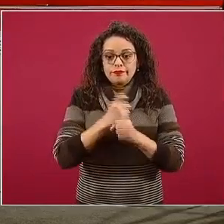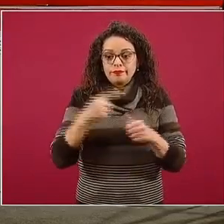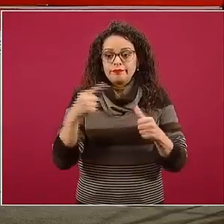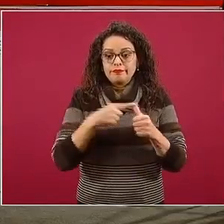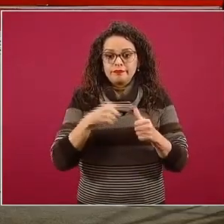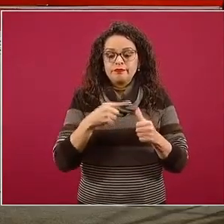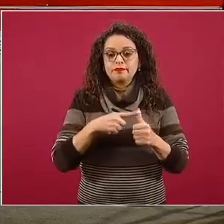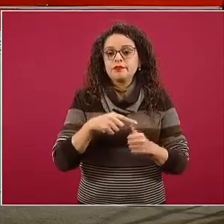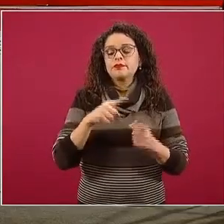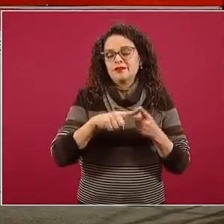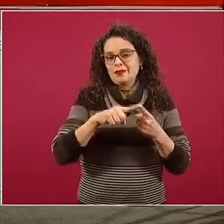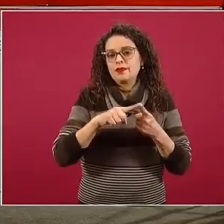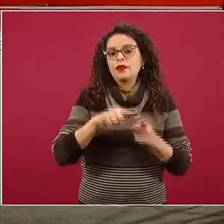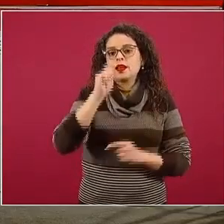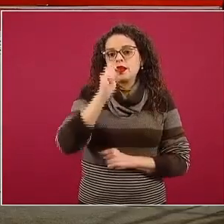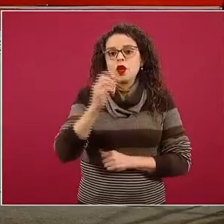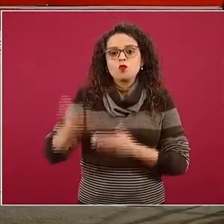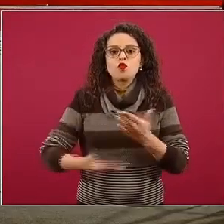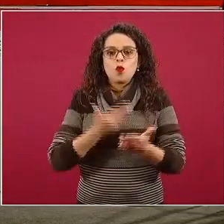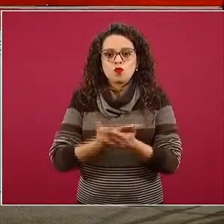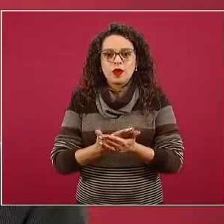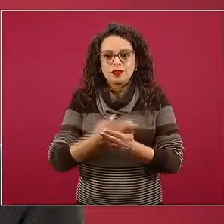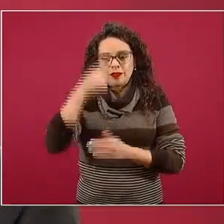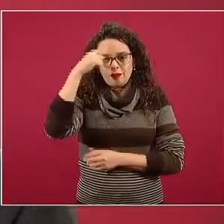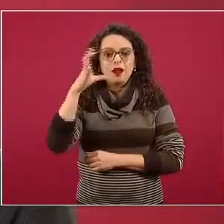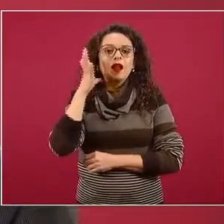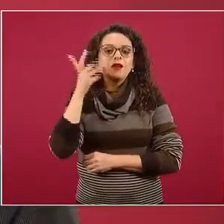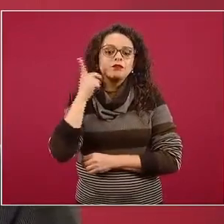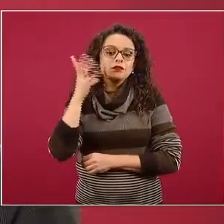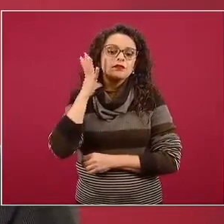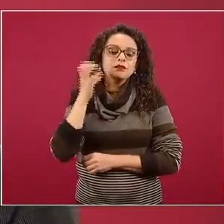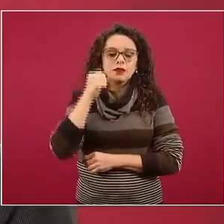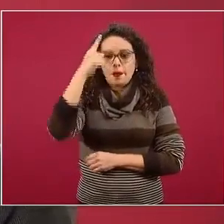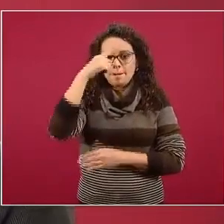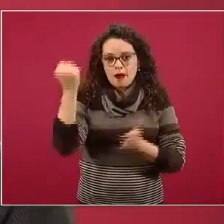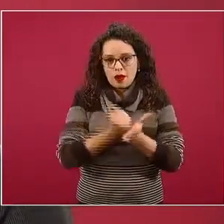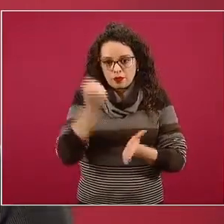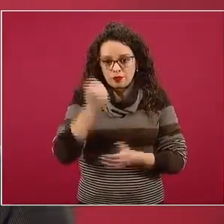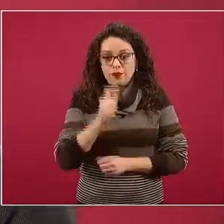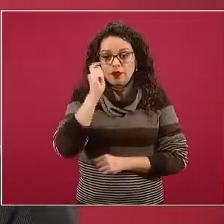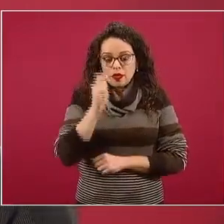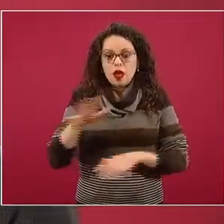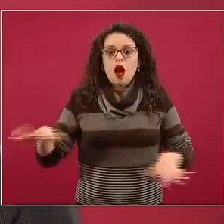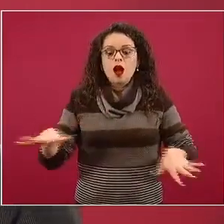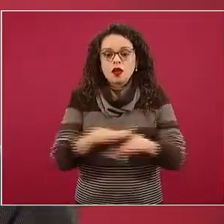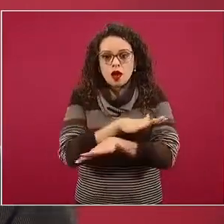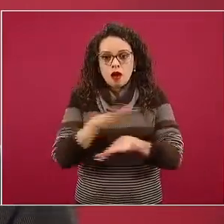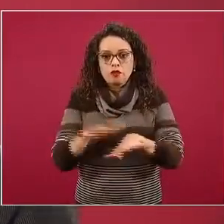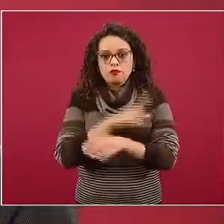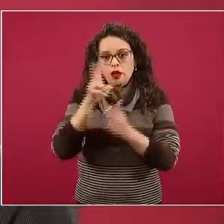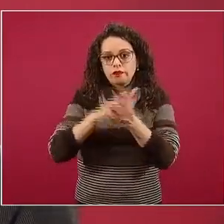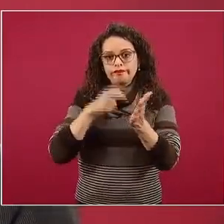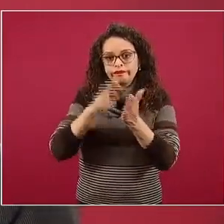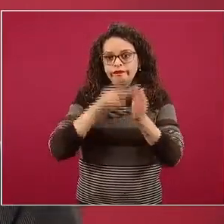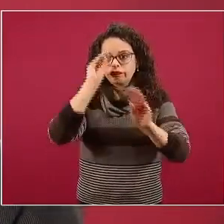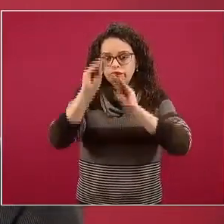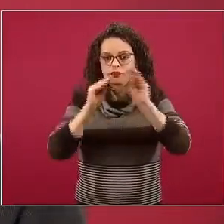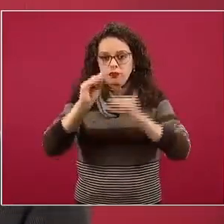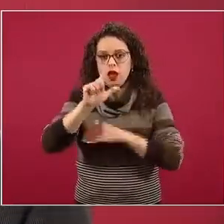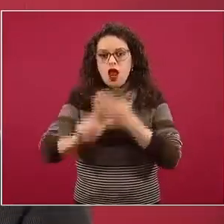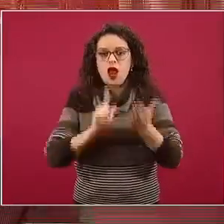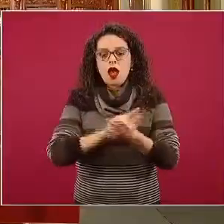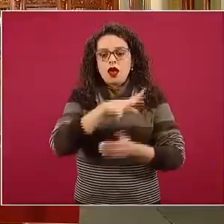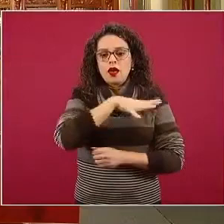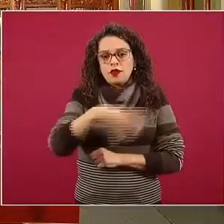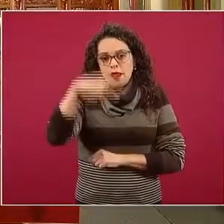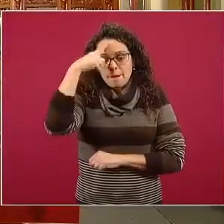la intención de esta propuesta legislativa es modificar la ya existente Ley General para el Control del Tabaco.